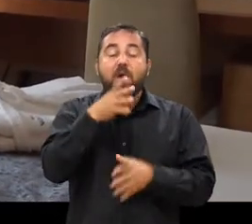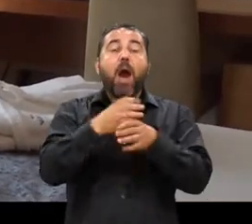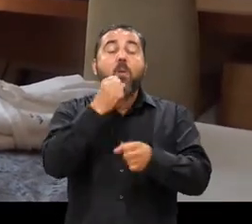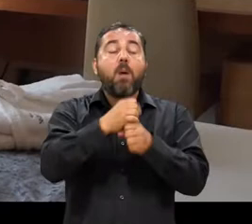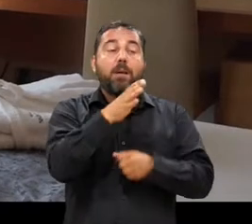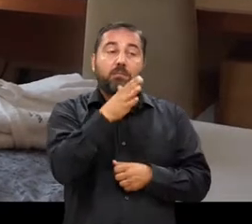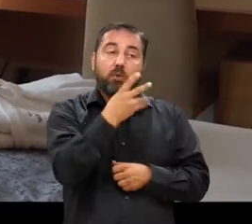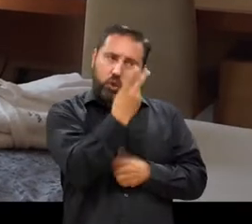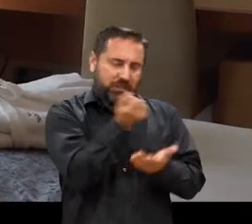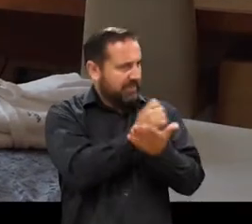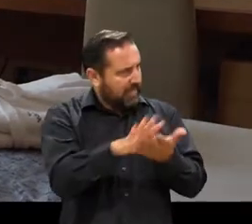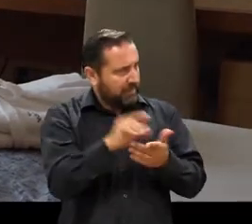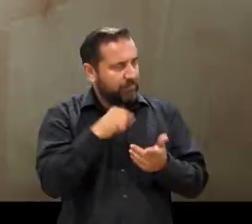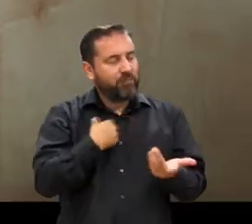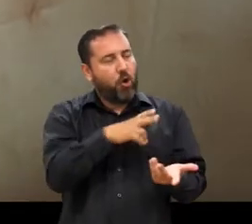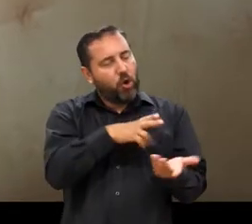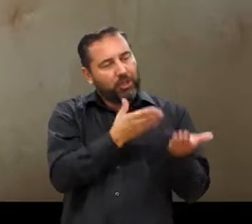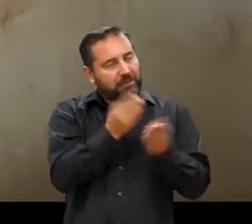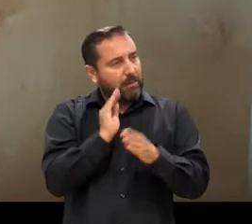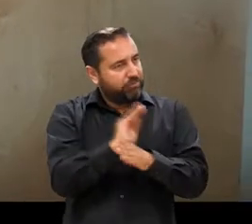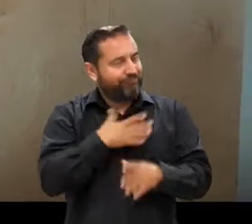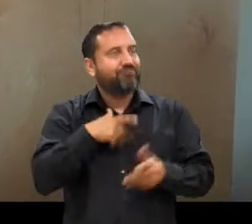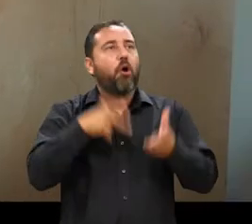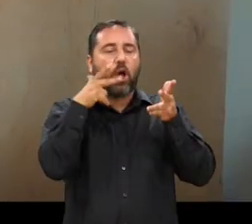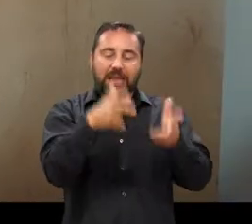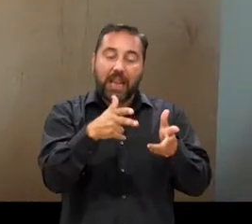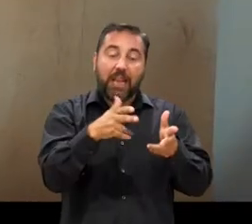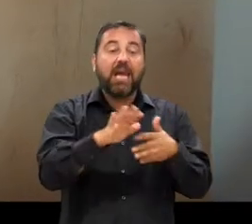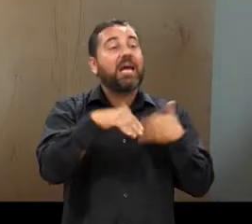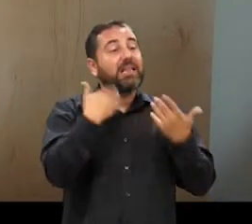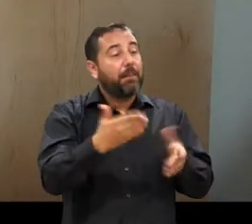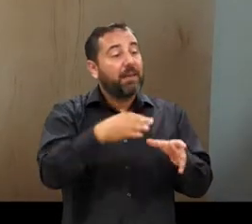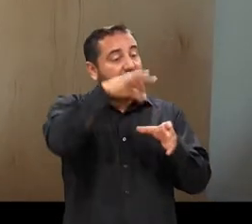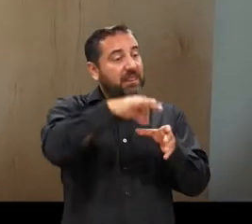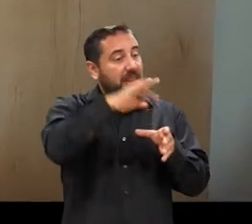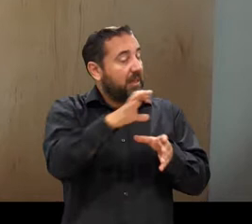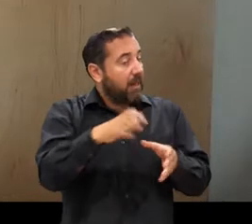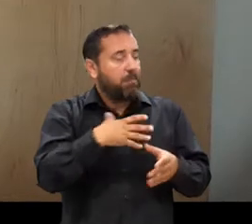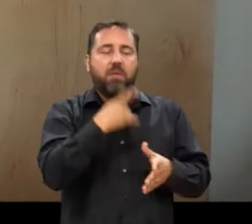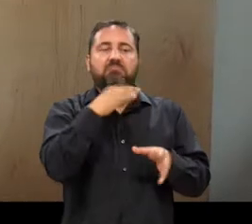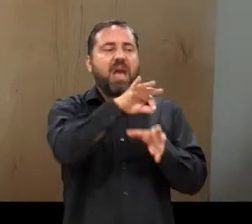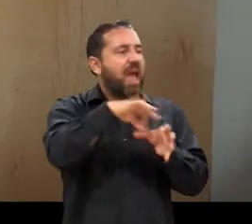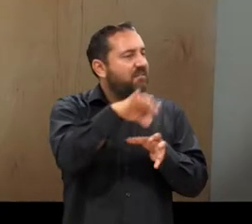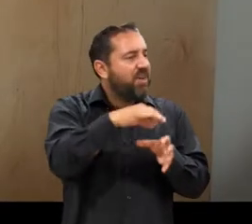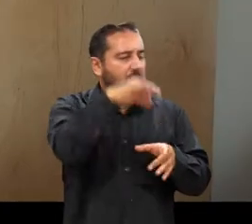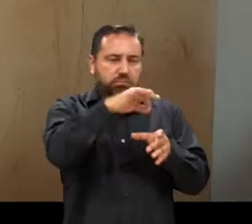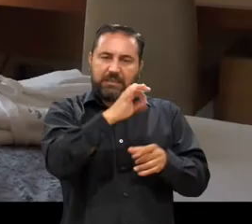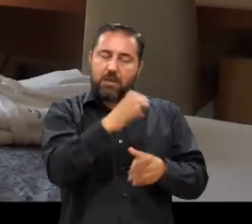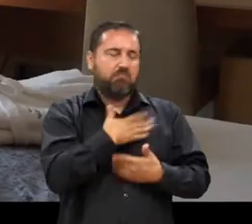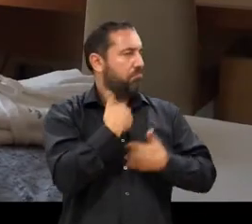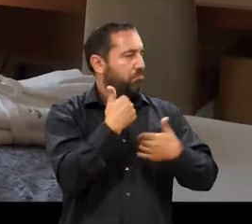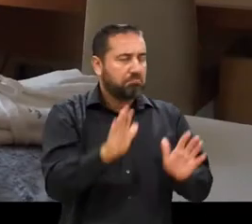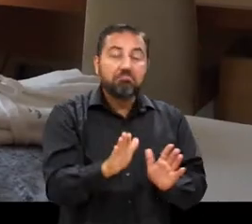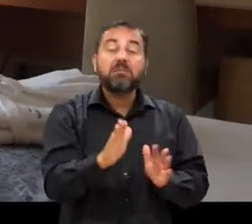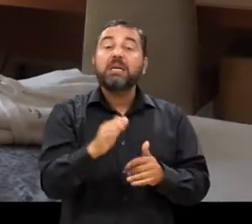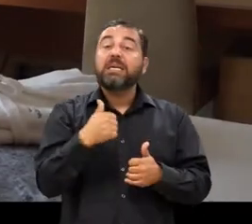Tiene dos botellas de agua que son gratuitas, ¿vale? Son una cortesía del hotel. También tiene una tetera, puede hacerse cafés